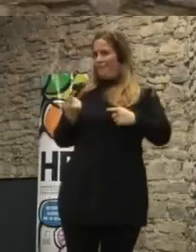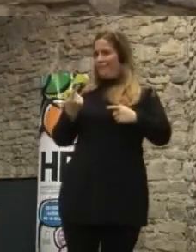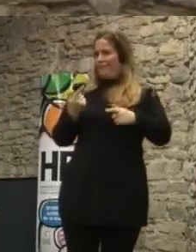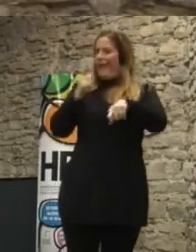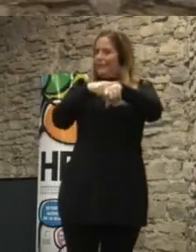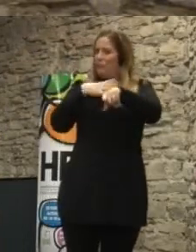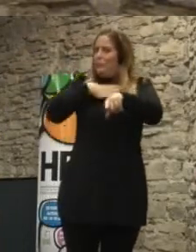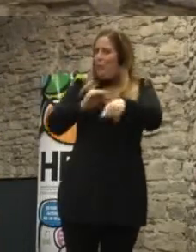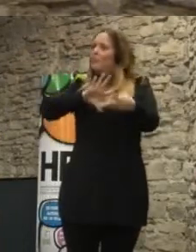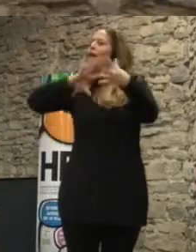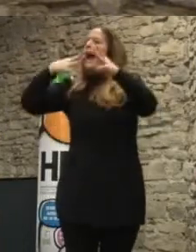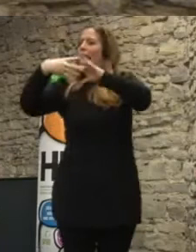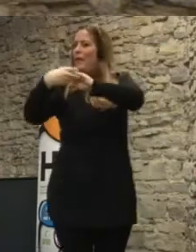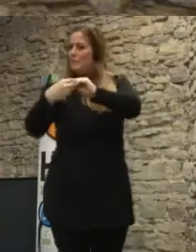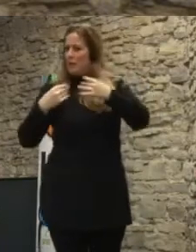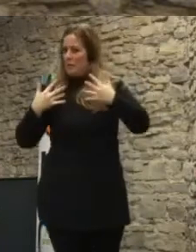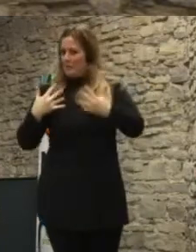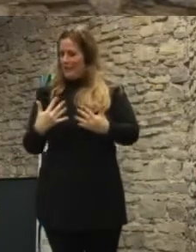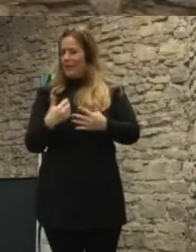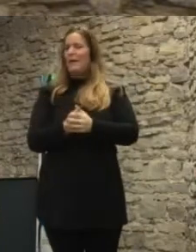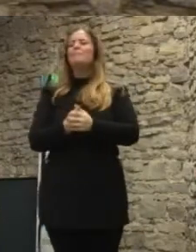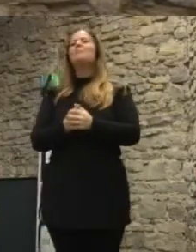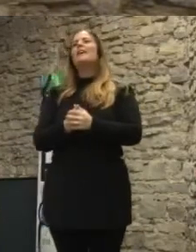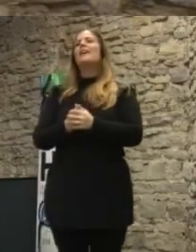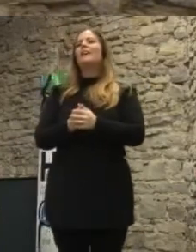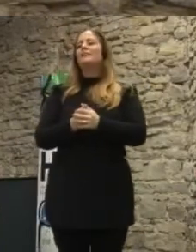tiempos. ¿Qué es lo que pensaba